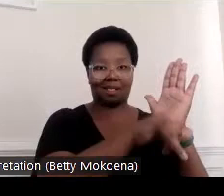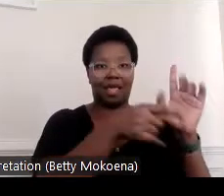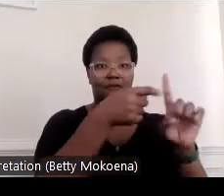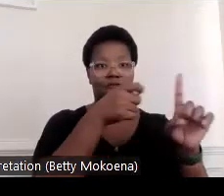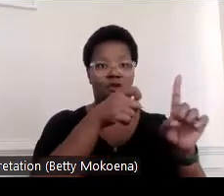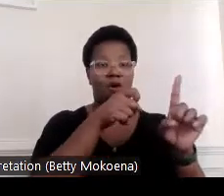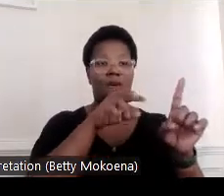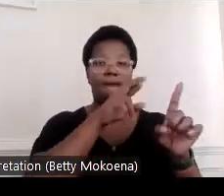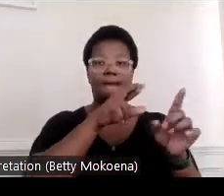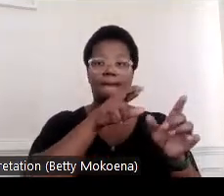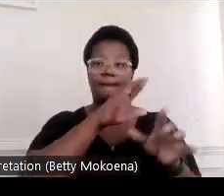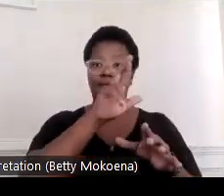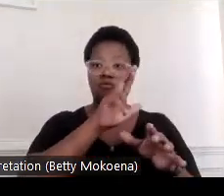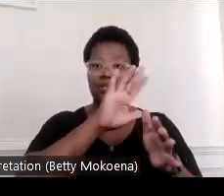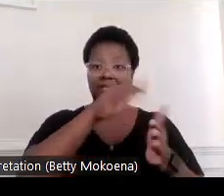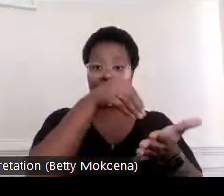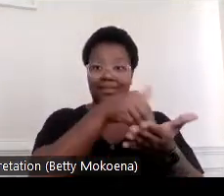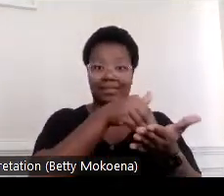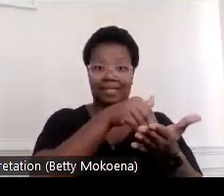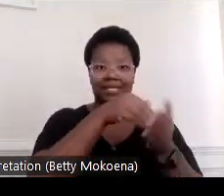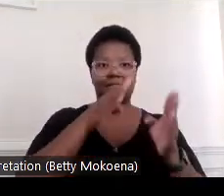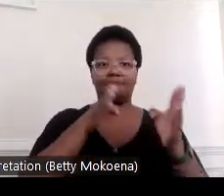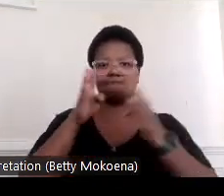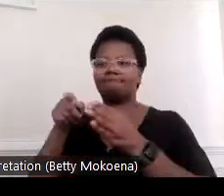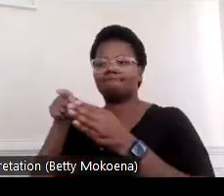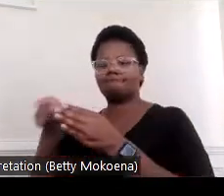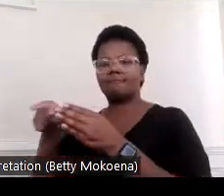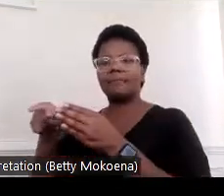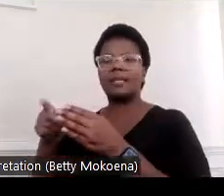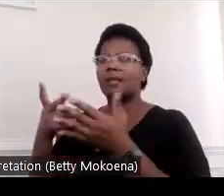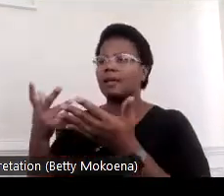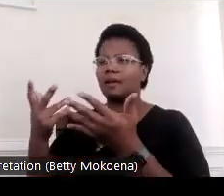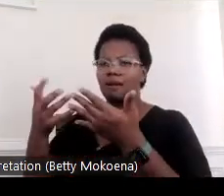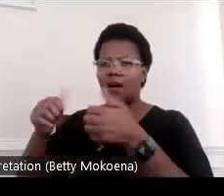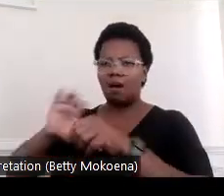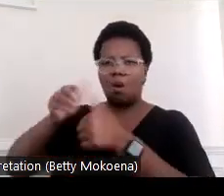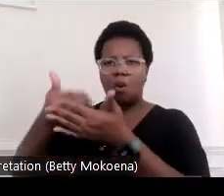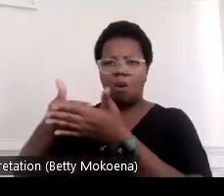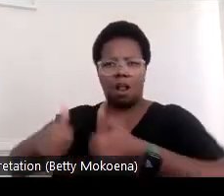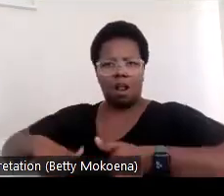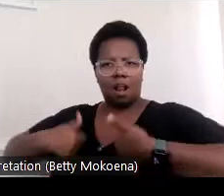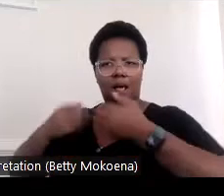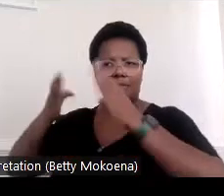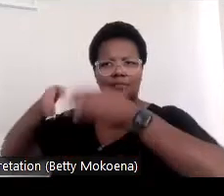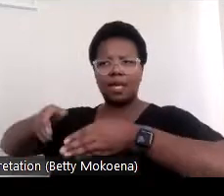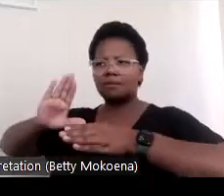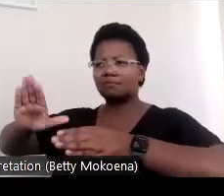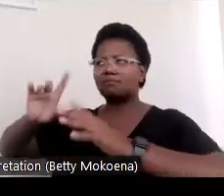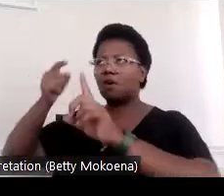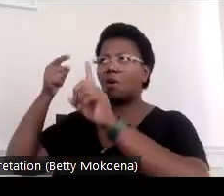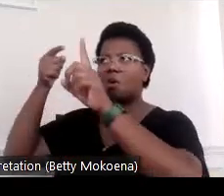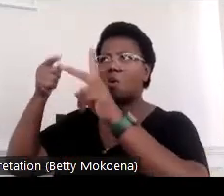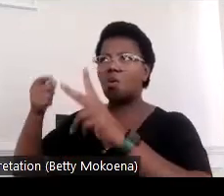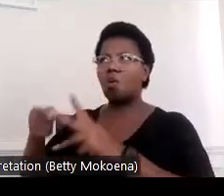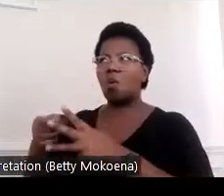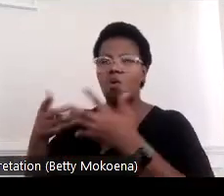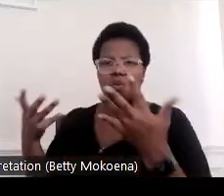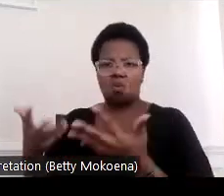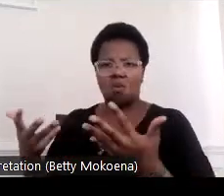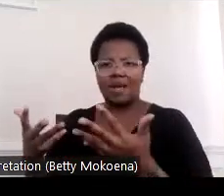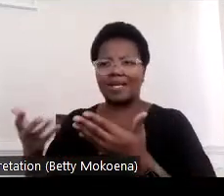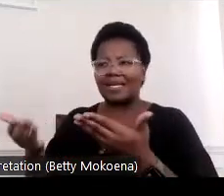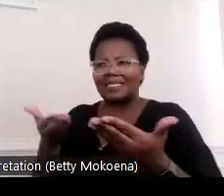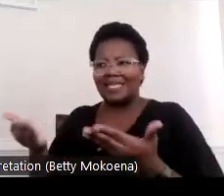Centro Regional prepara y ese plan a personal del individuo trata con esa persona como un individuo verdad